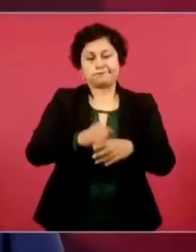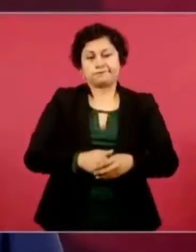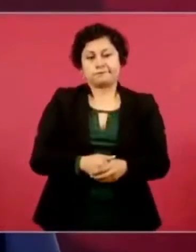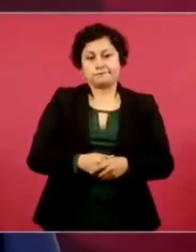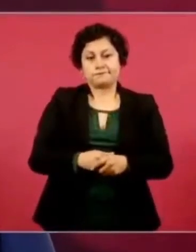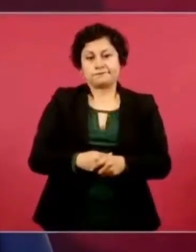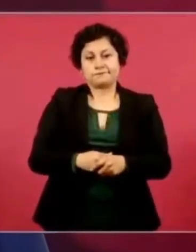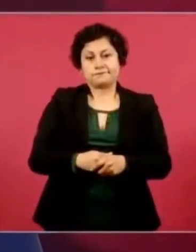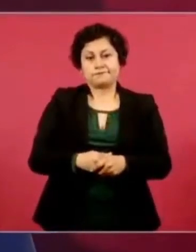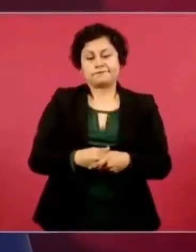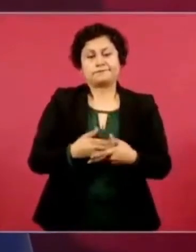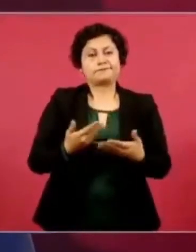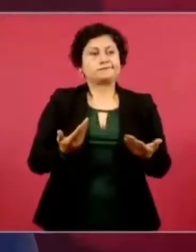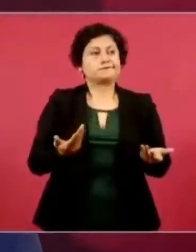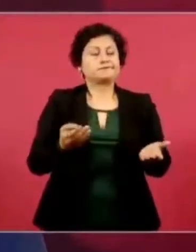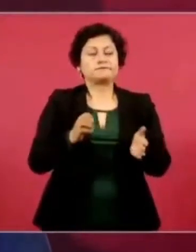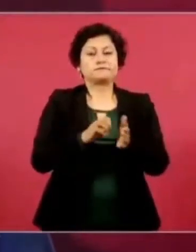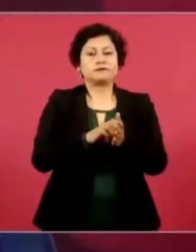No puede ser